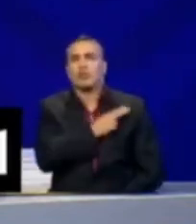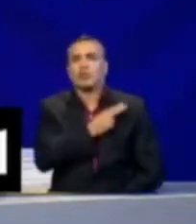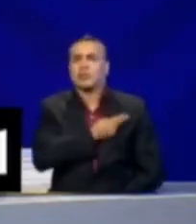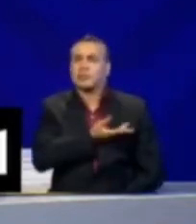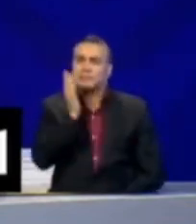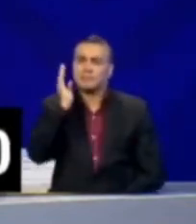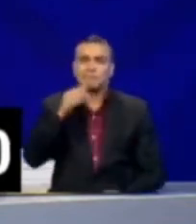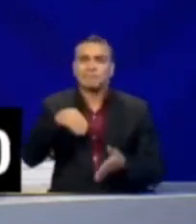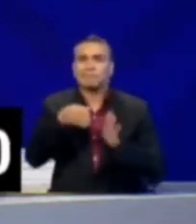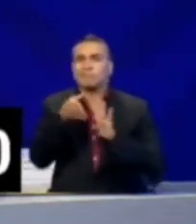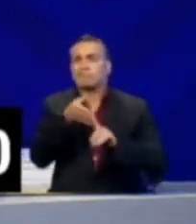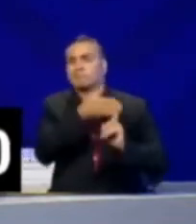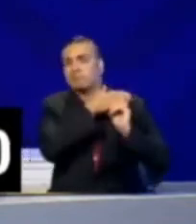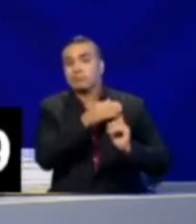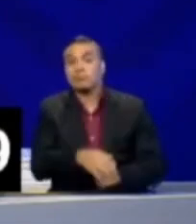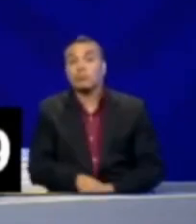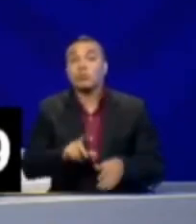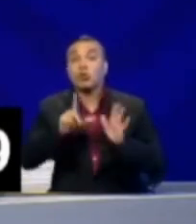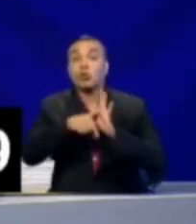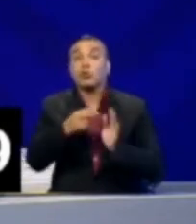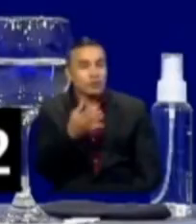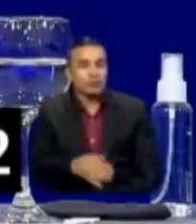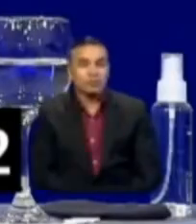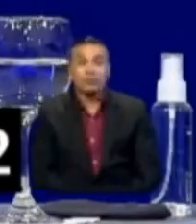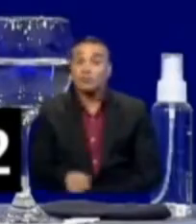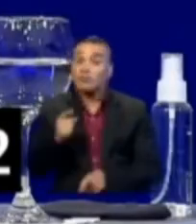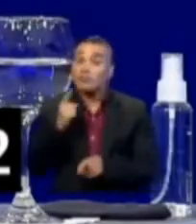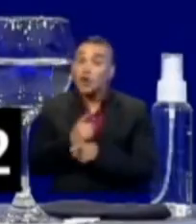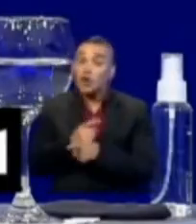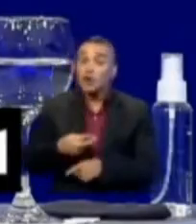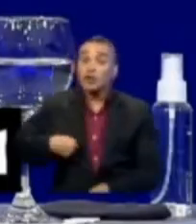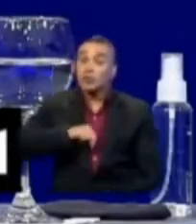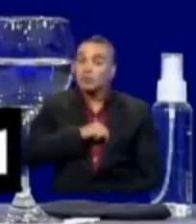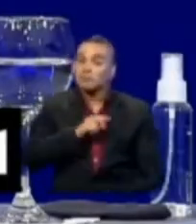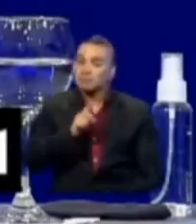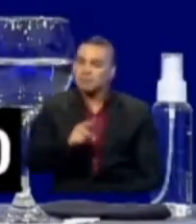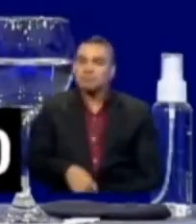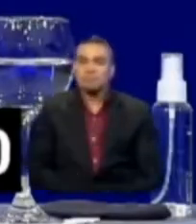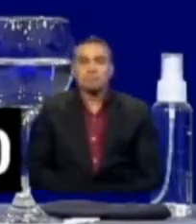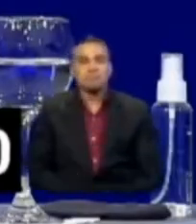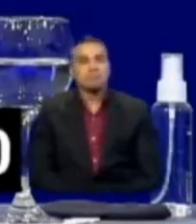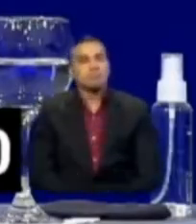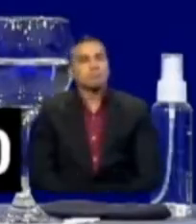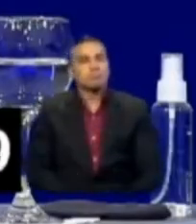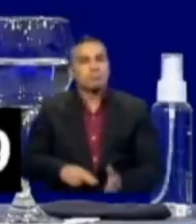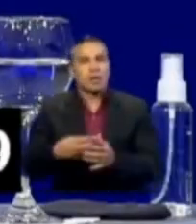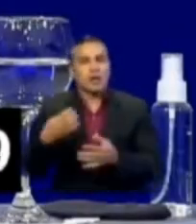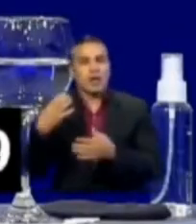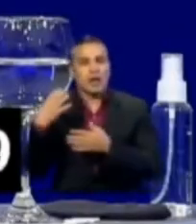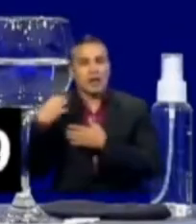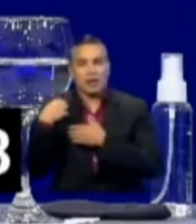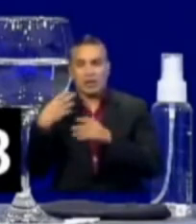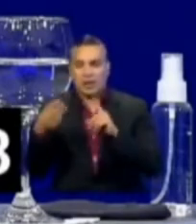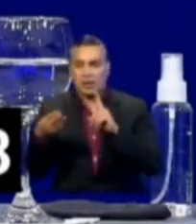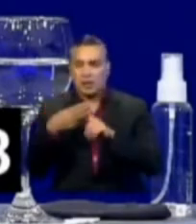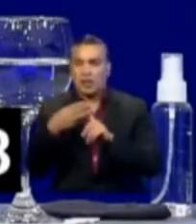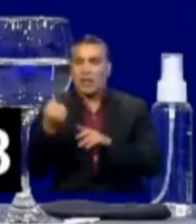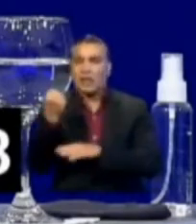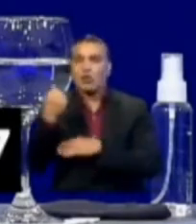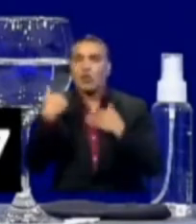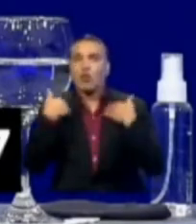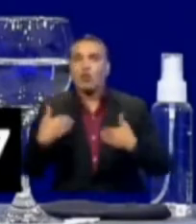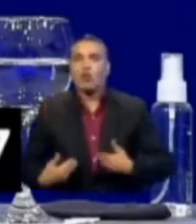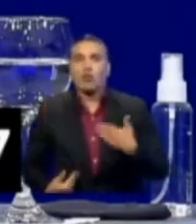universidad y luego una universidad libre. Eso, vamos a apostar por garantizar el Internet como derecho